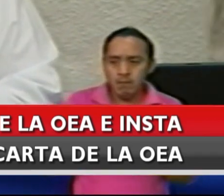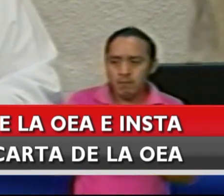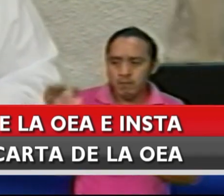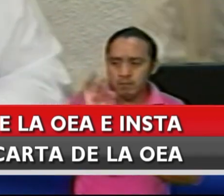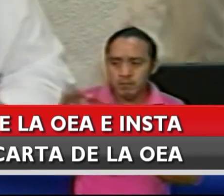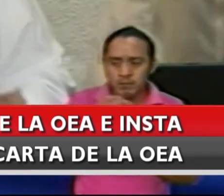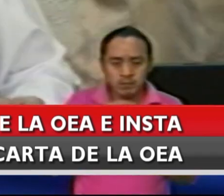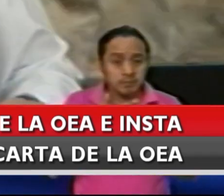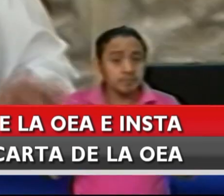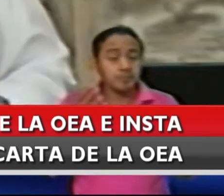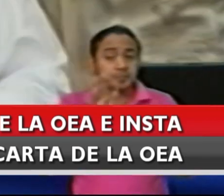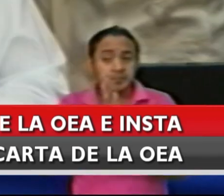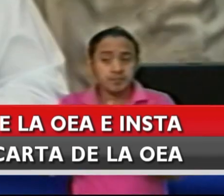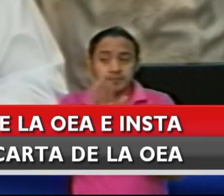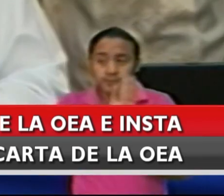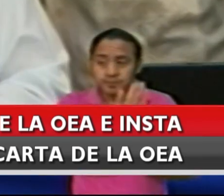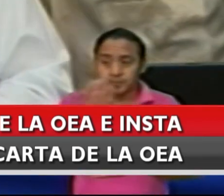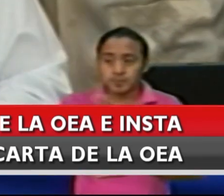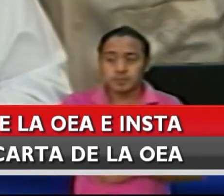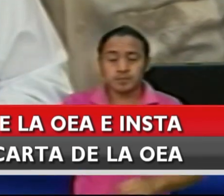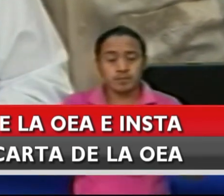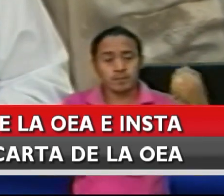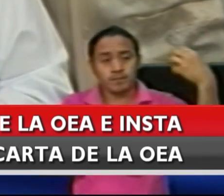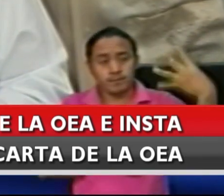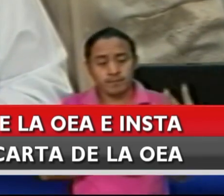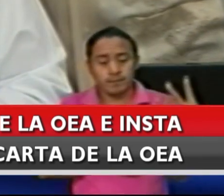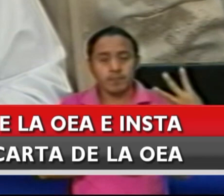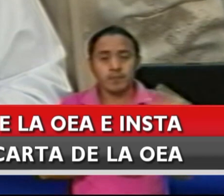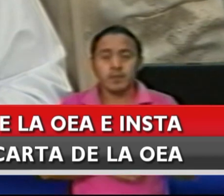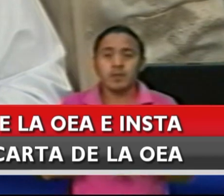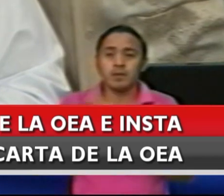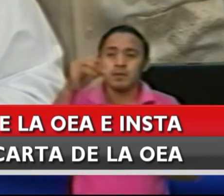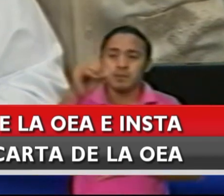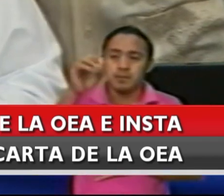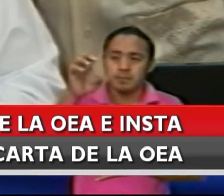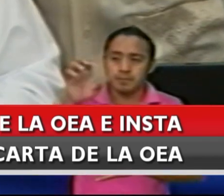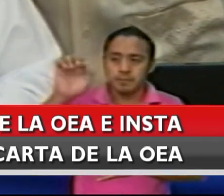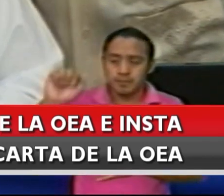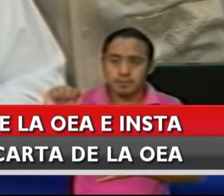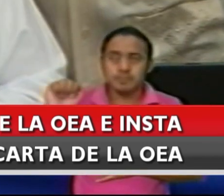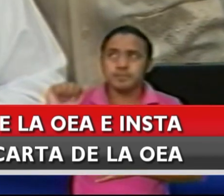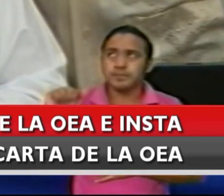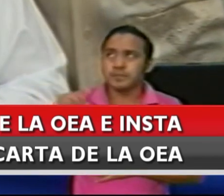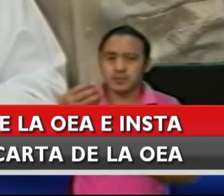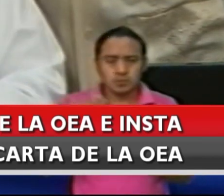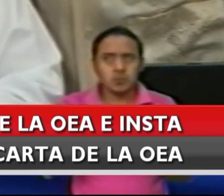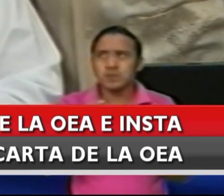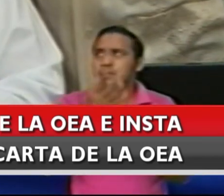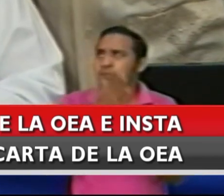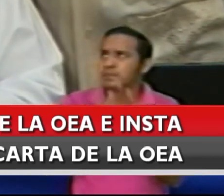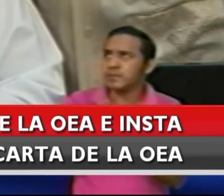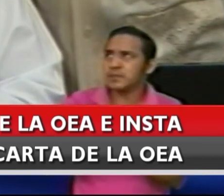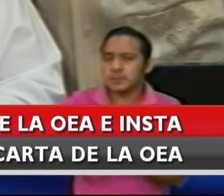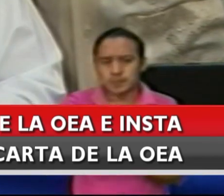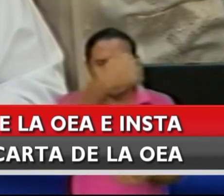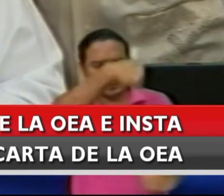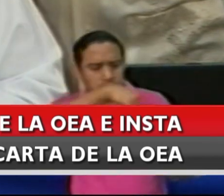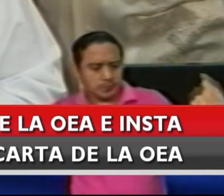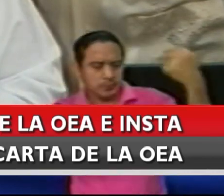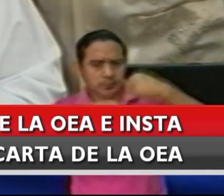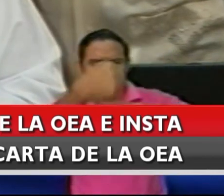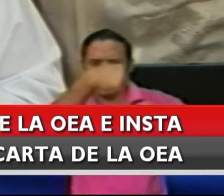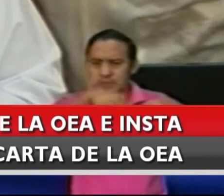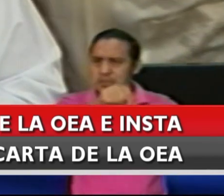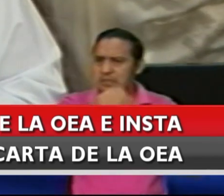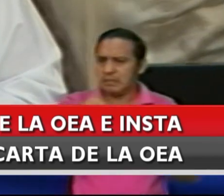en que más le convenga. Cuarto, que la Organización de los Estados Americanos reiteradamente se ha caracterizado